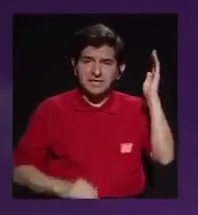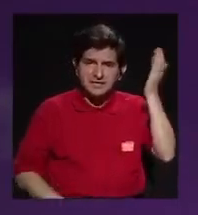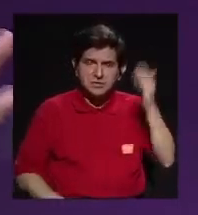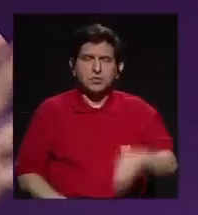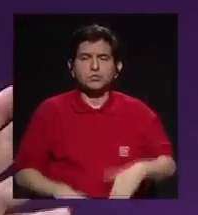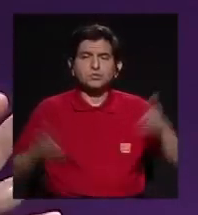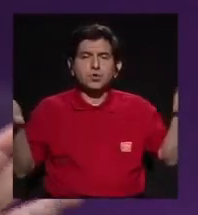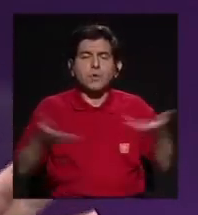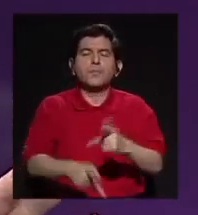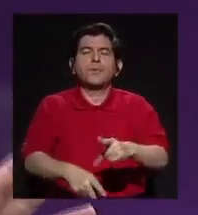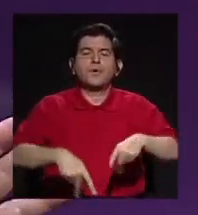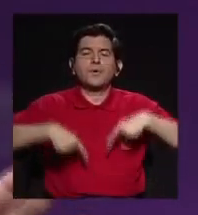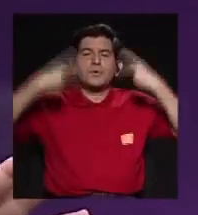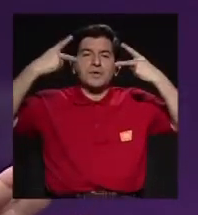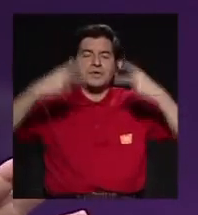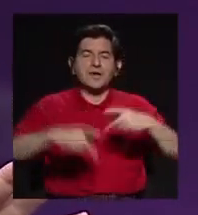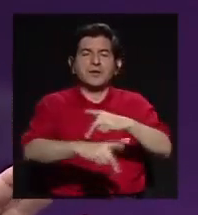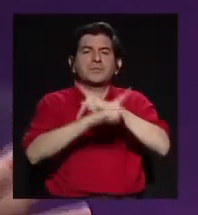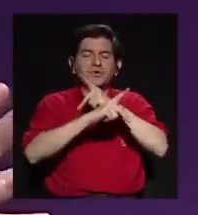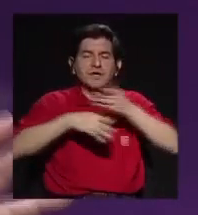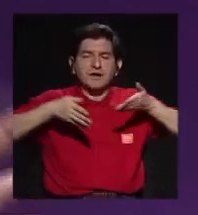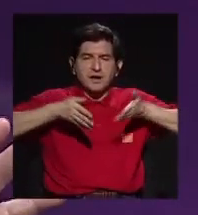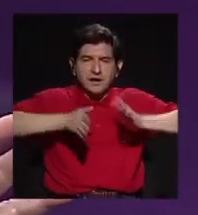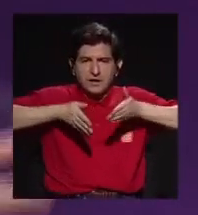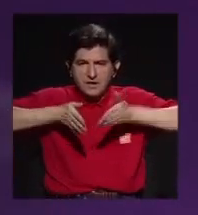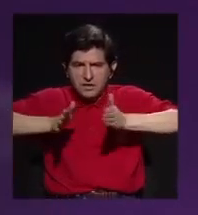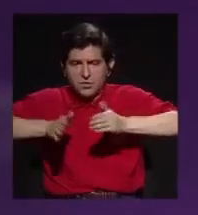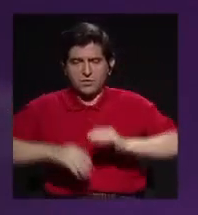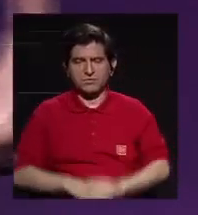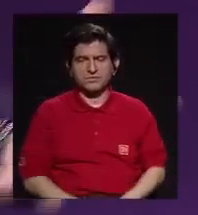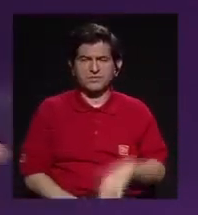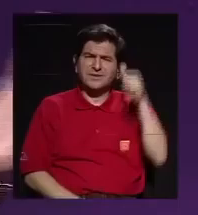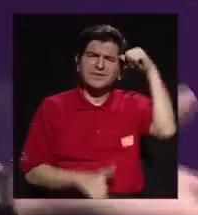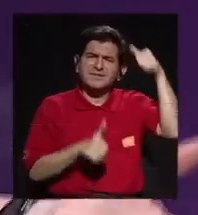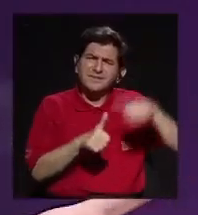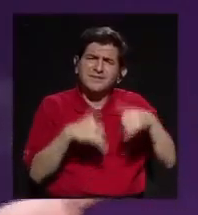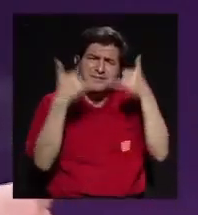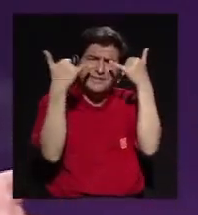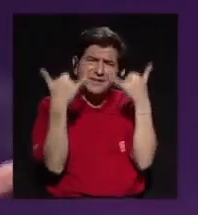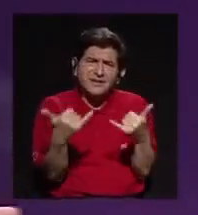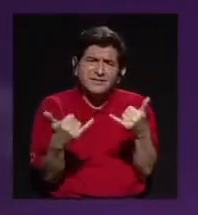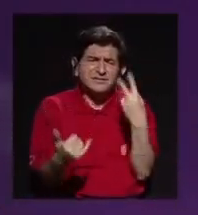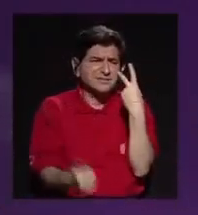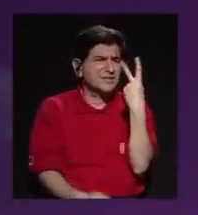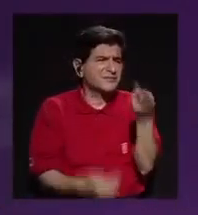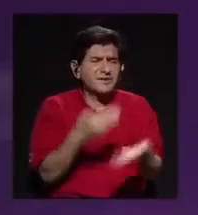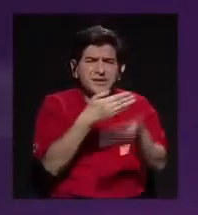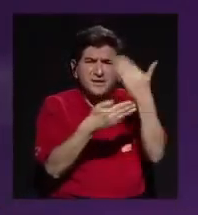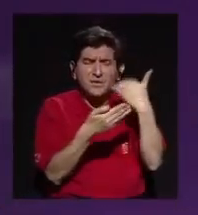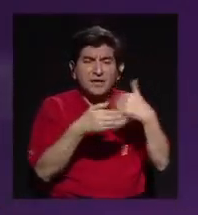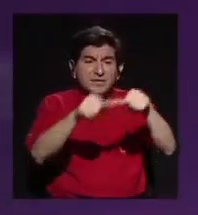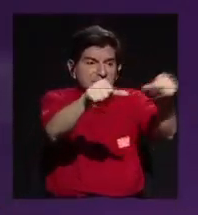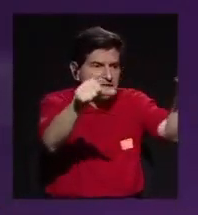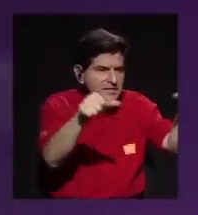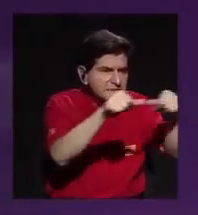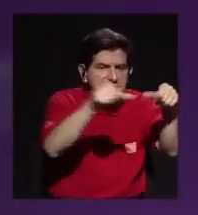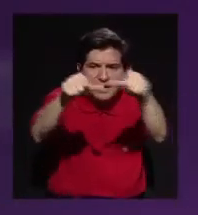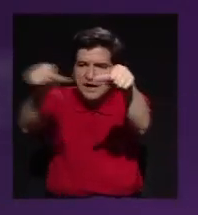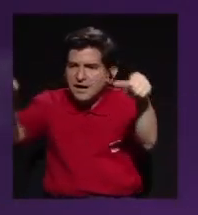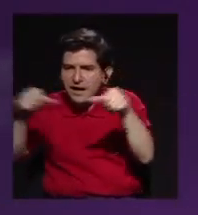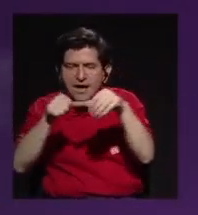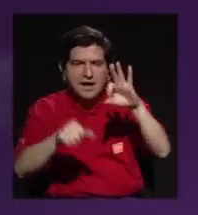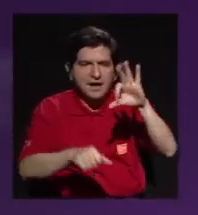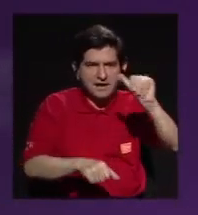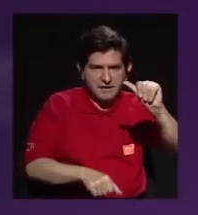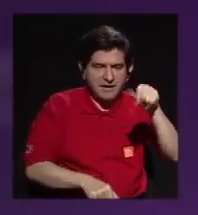el discurso de protección de los hijos y las hijas, sí, porque sí. Recordemos, y ya eso se lo vieron, lo vimos también, las zonas en las que Fabricio